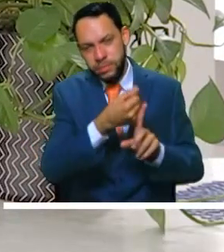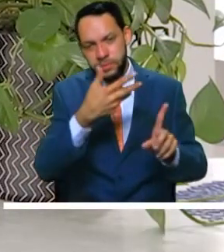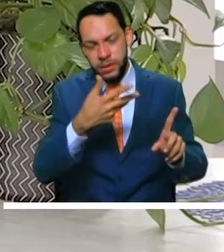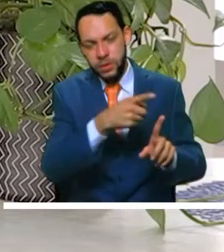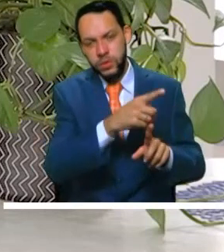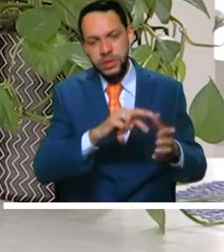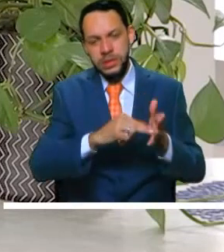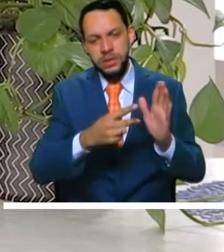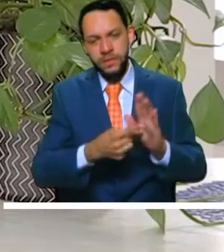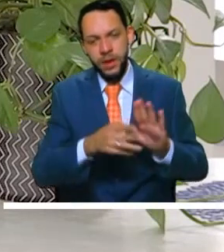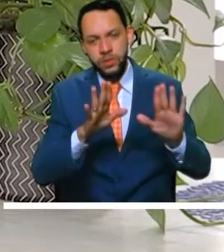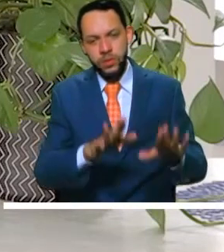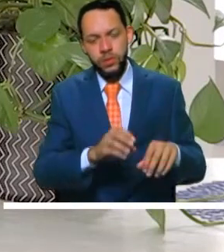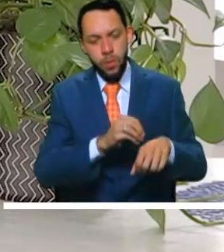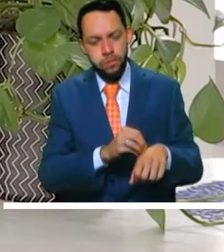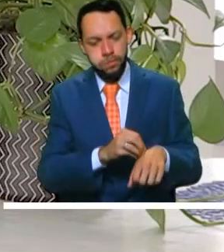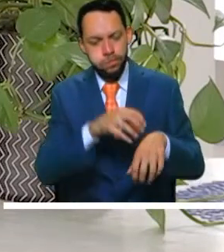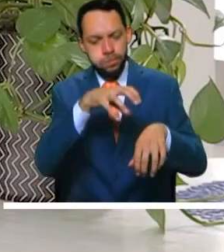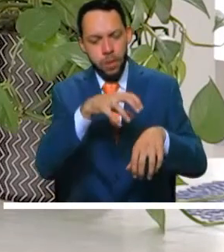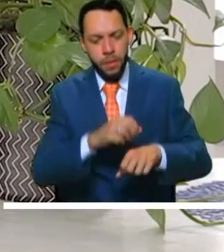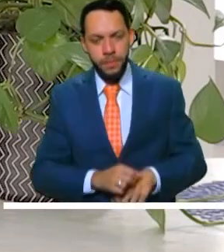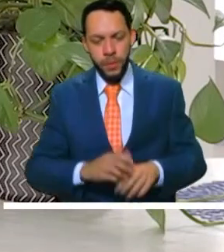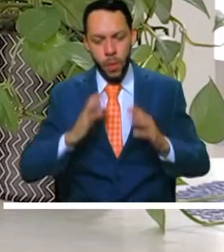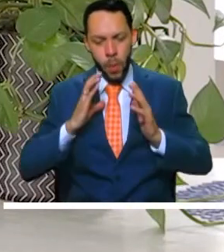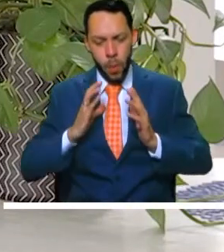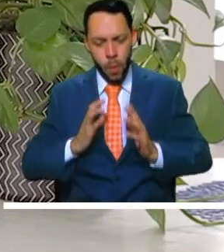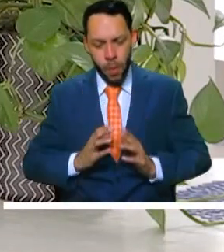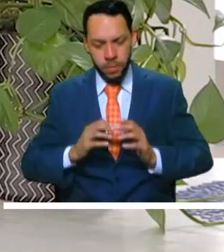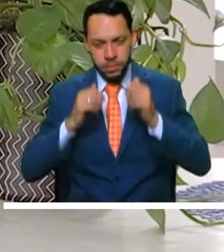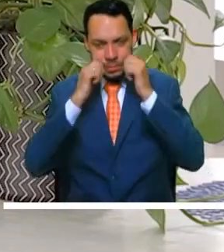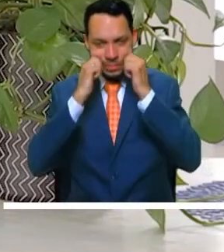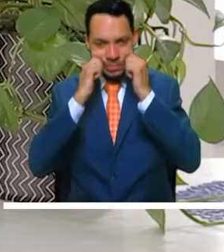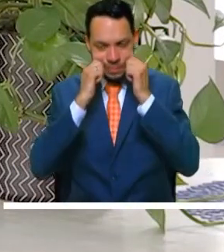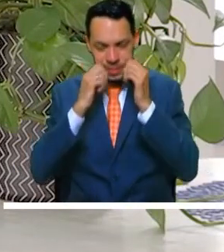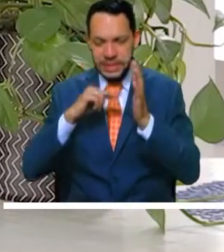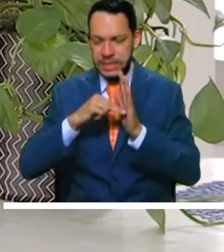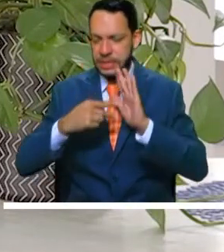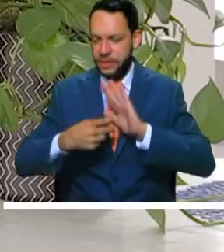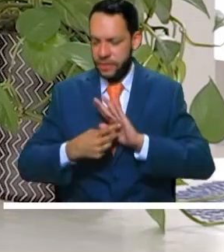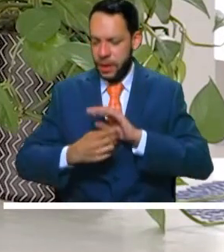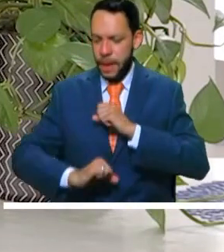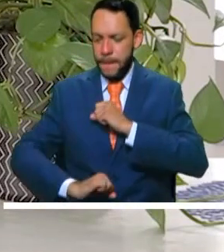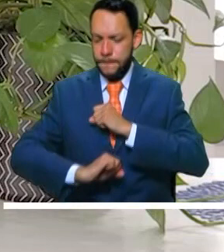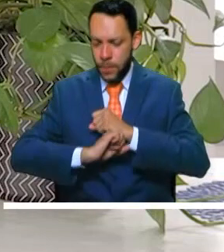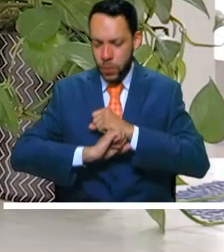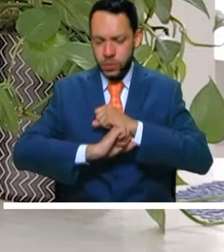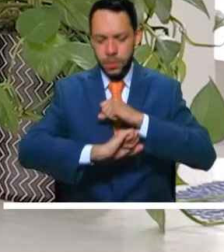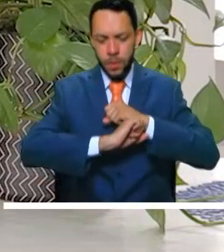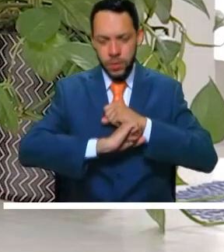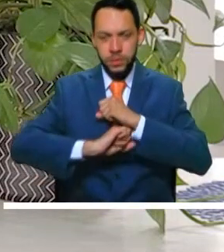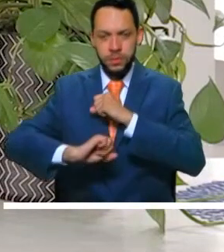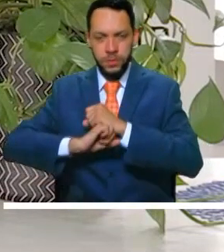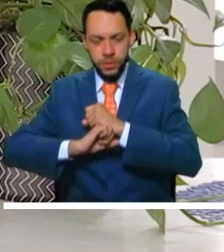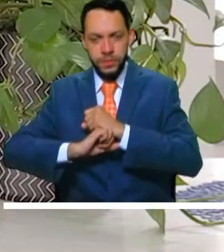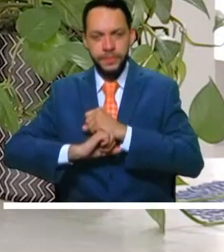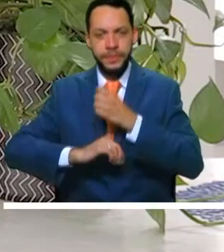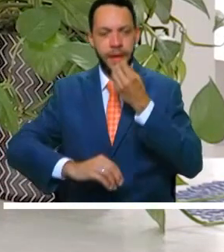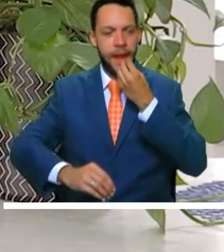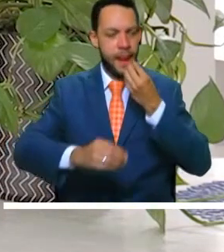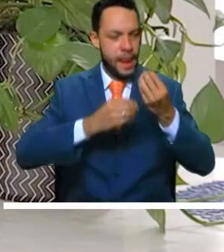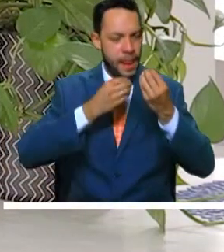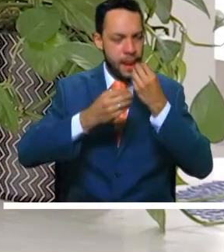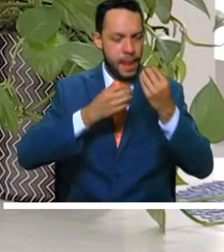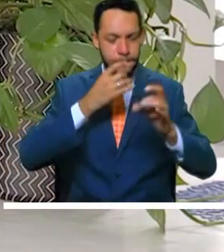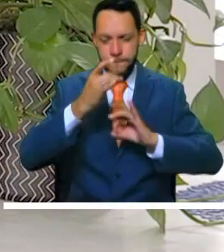procesos inflamatorios en el cuerpo. Entonces, siempre es fundamental buscar que nuestra alimentación sea lo más